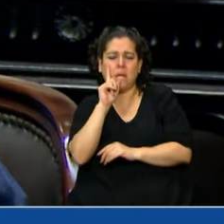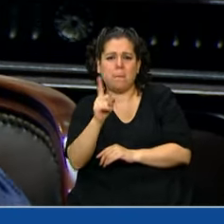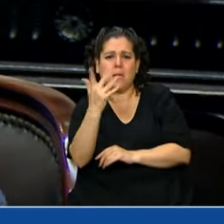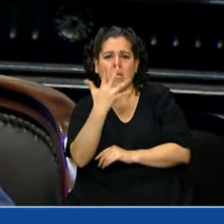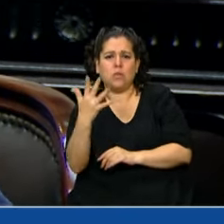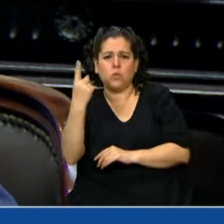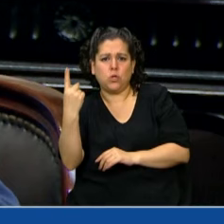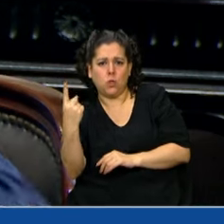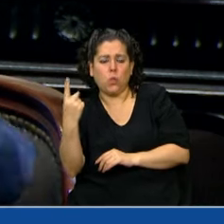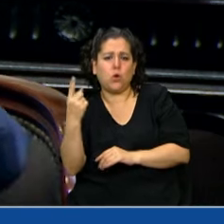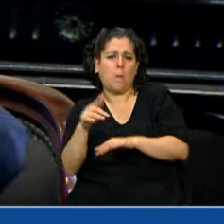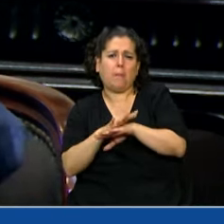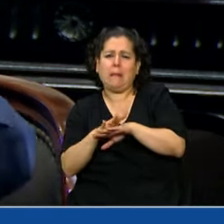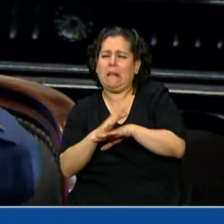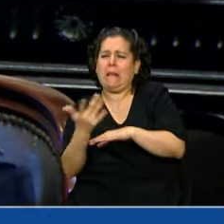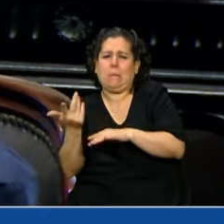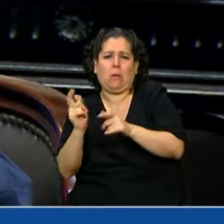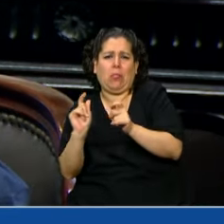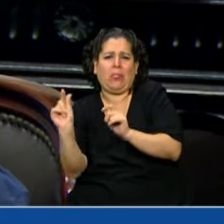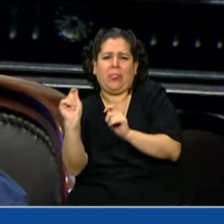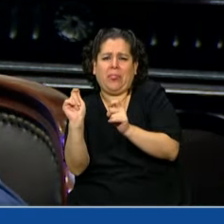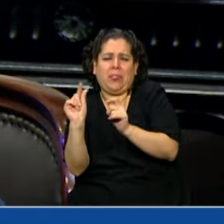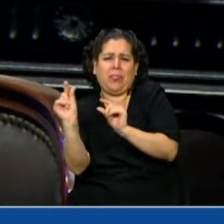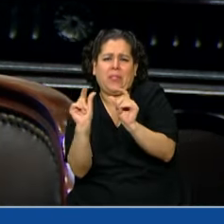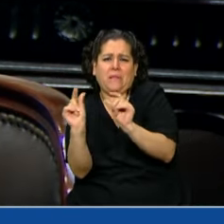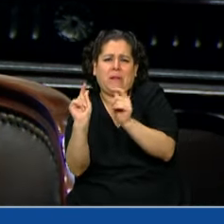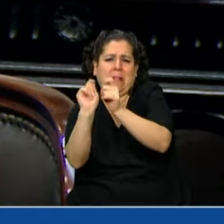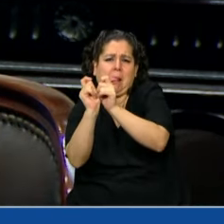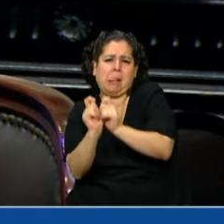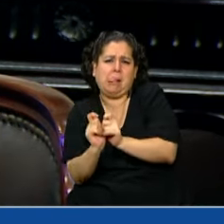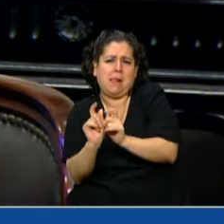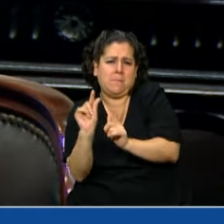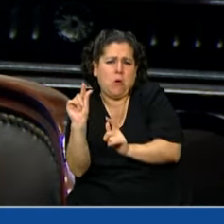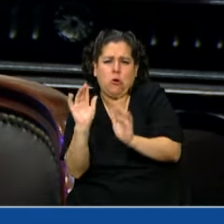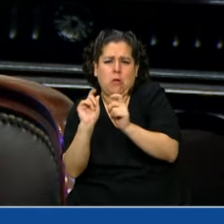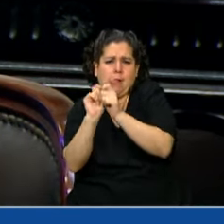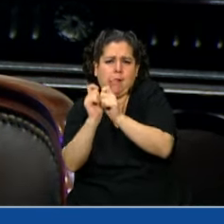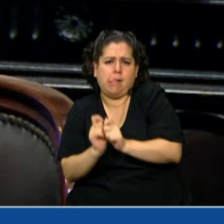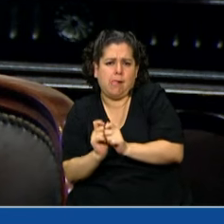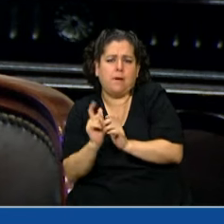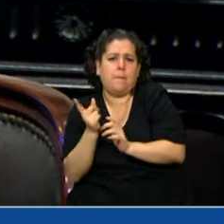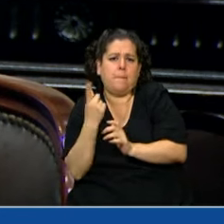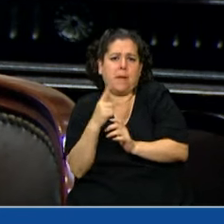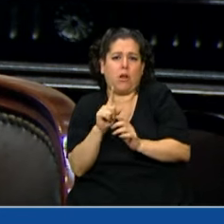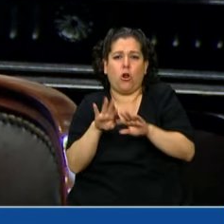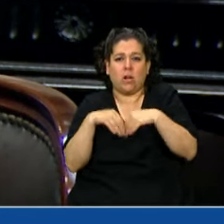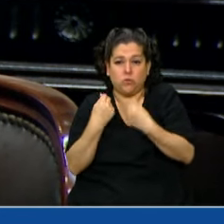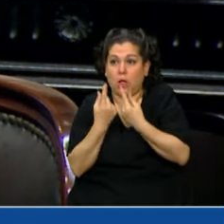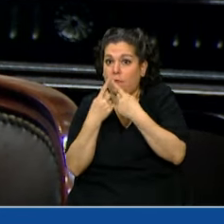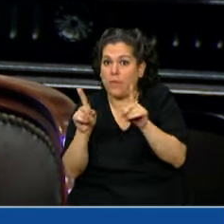con mínimas diferencias con mínimo maquillaje es decir no esperemos resultados